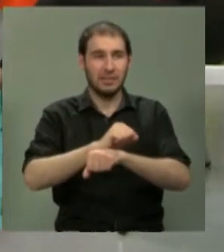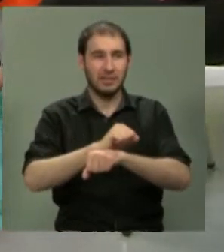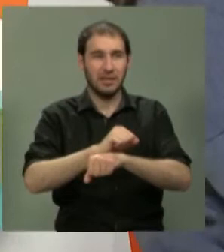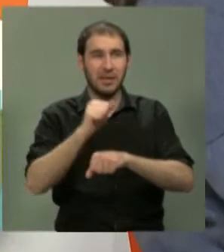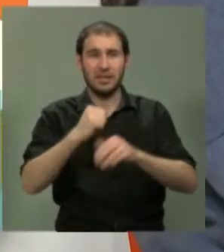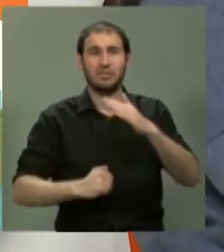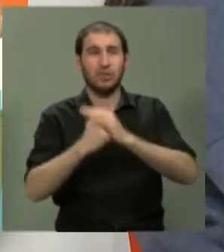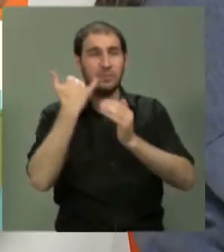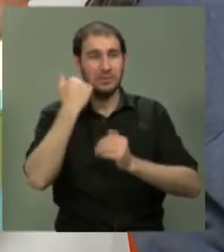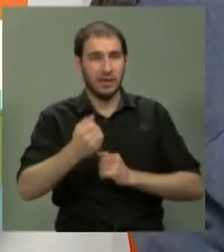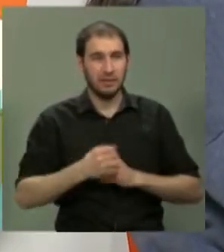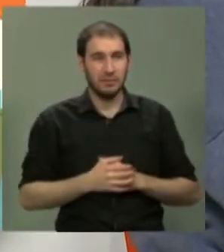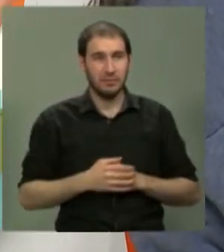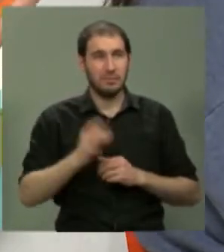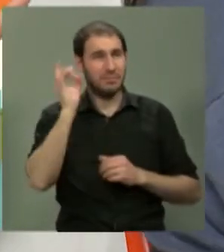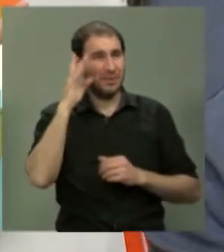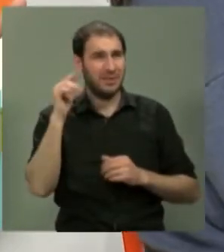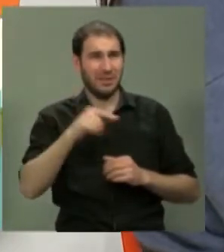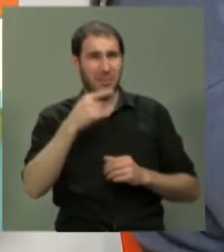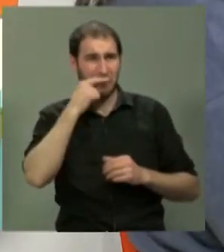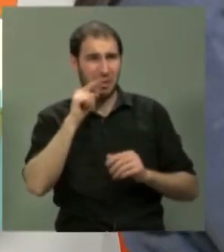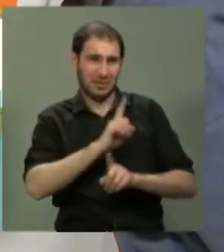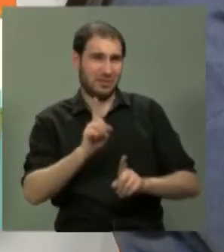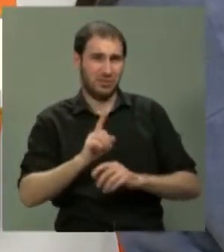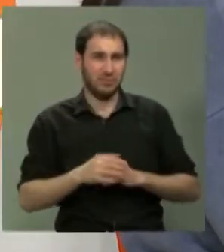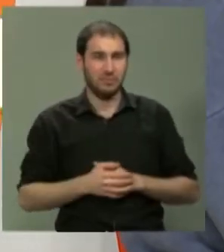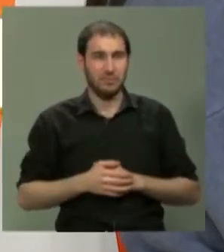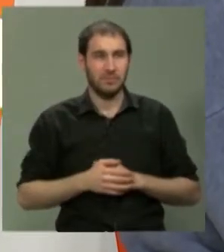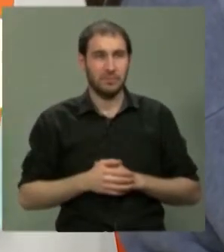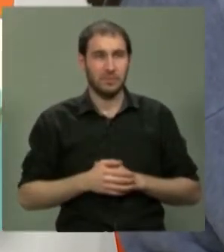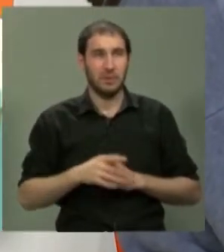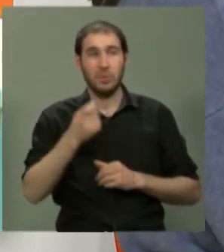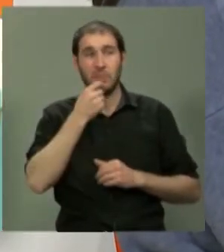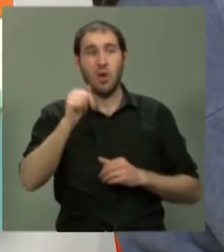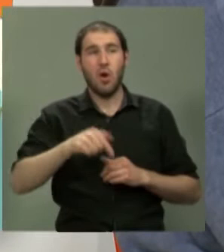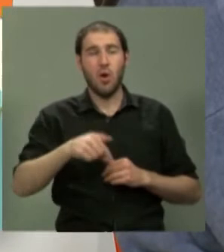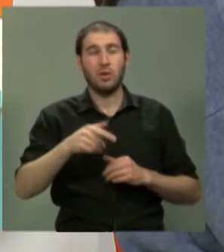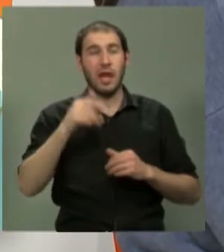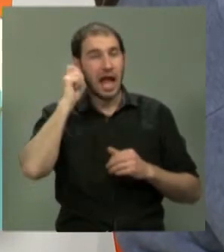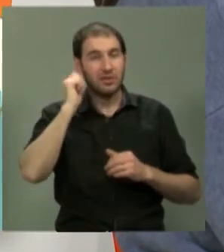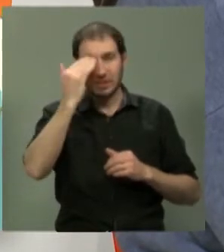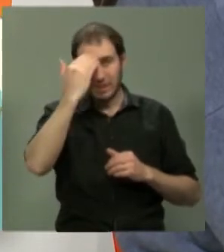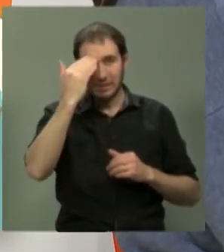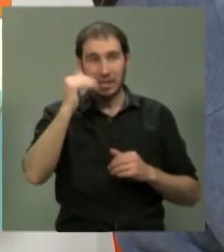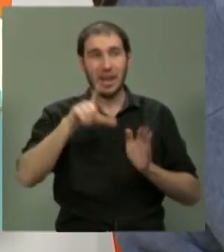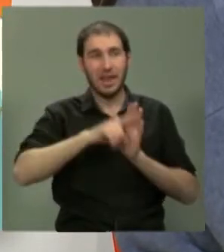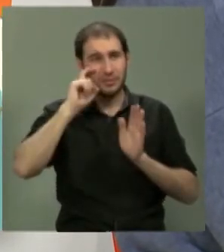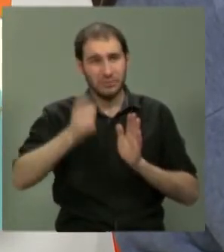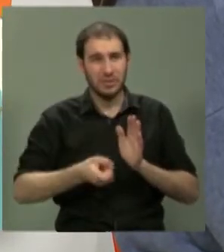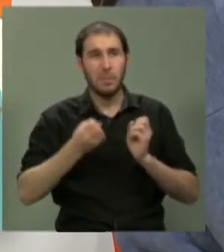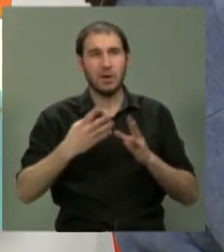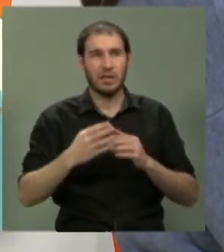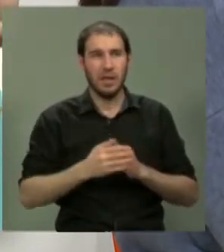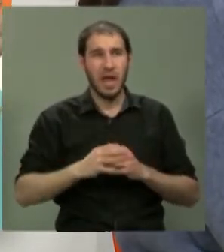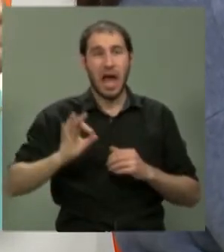ya va a estar llena. Sí. Disculpame, eso no es por el macrismo, porque si hoy un pibe que tiene 15 años delinque, es